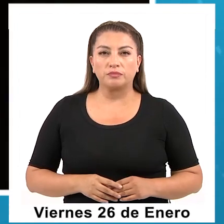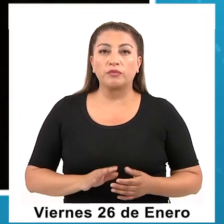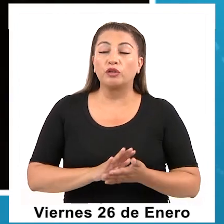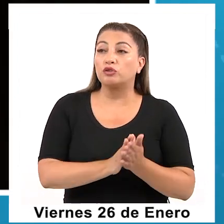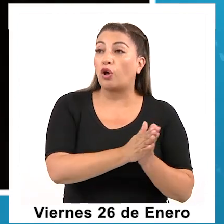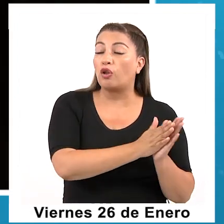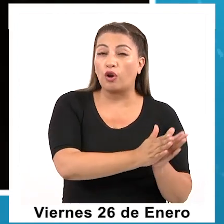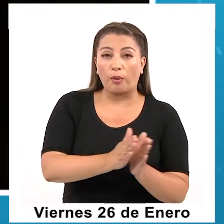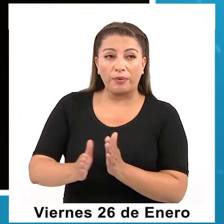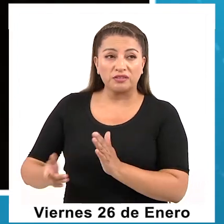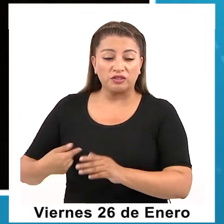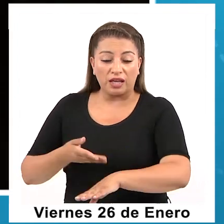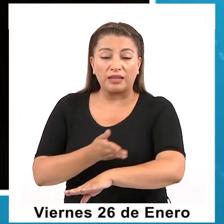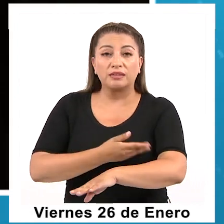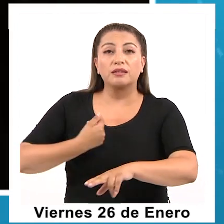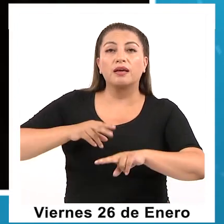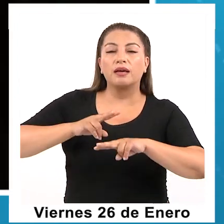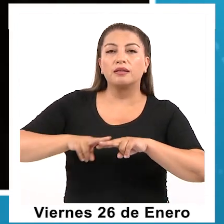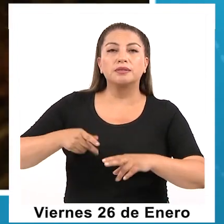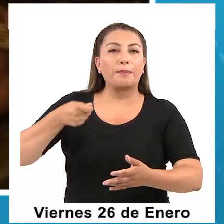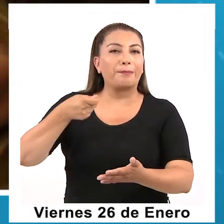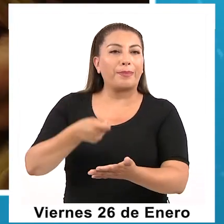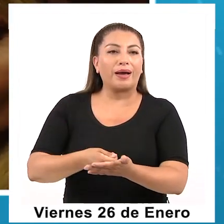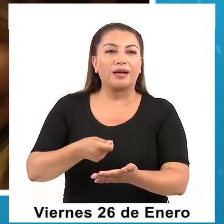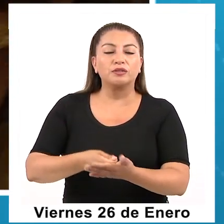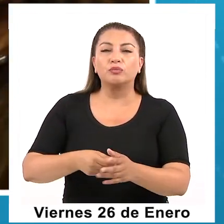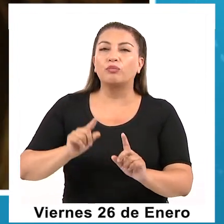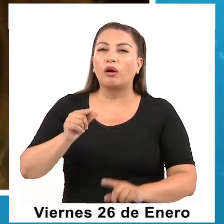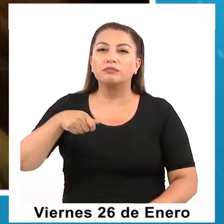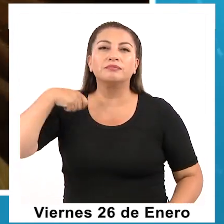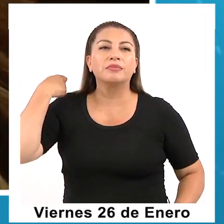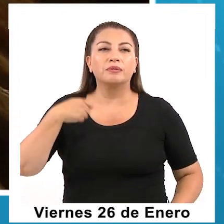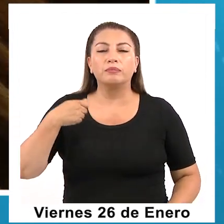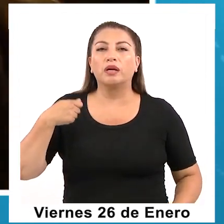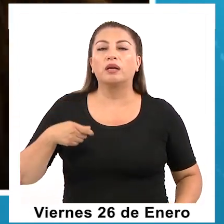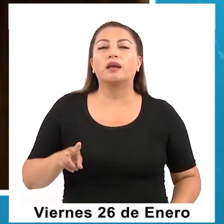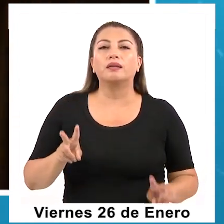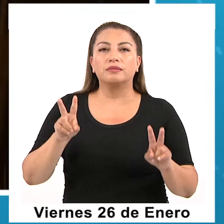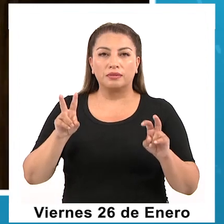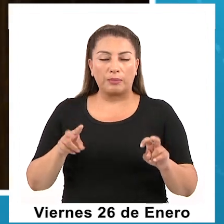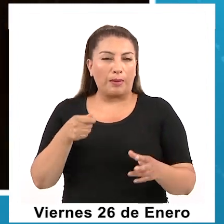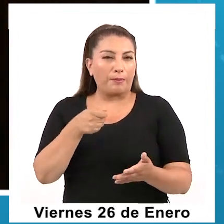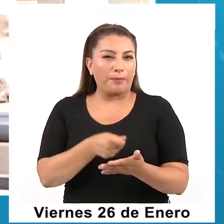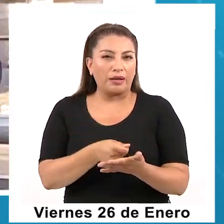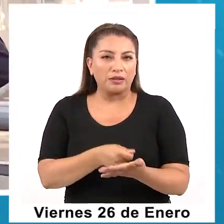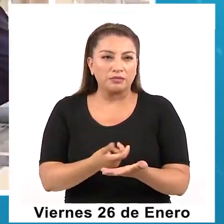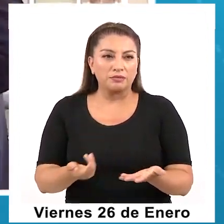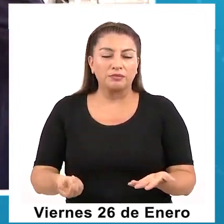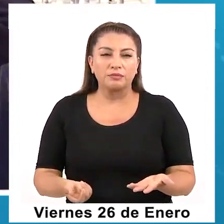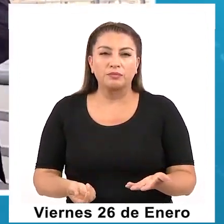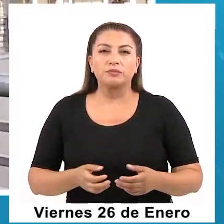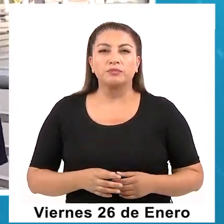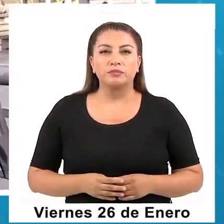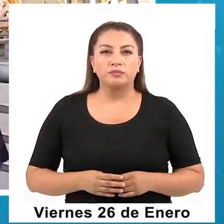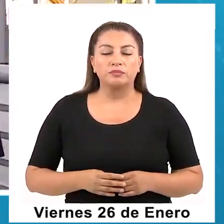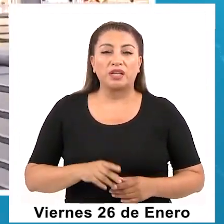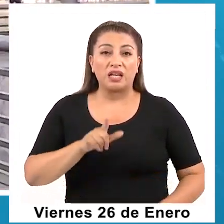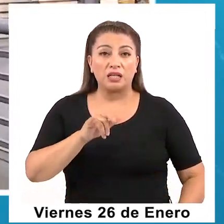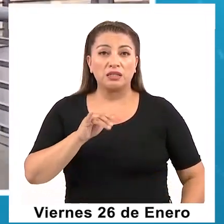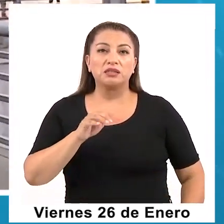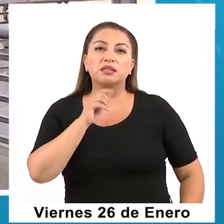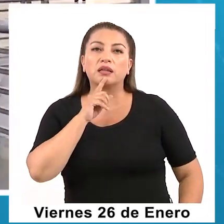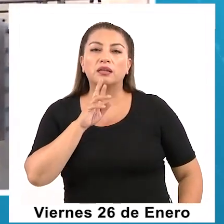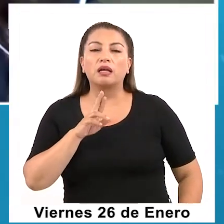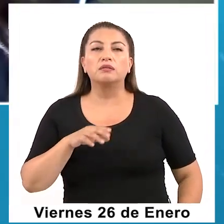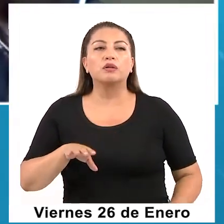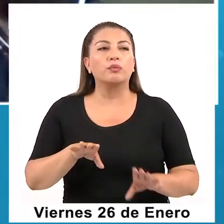los procesos establecidos y pagando más allá también de lo que corresponde pagar por un proceso de licitación o un